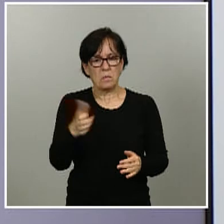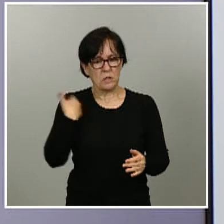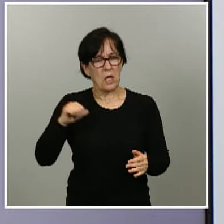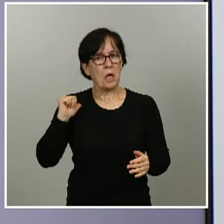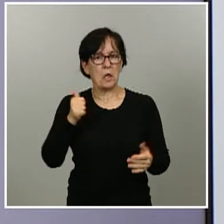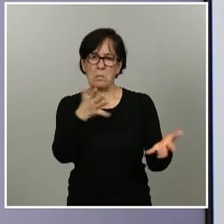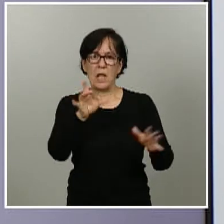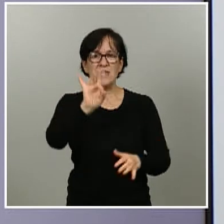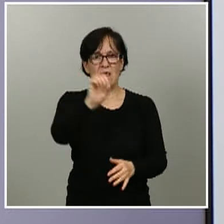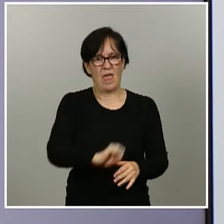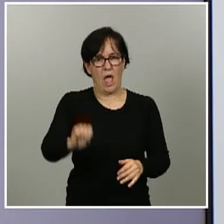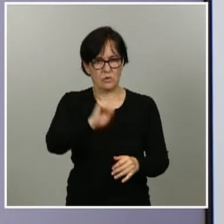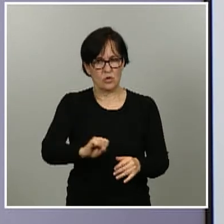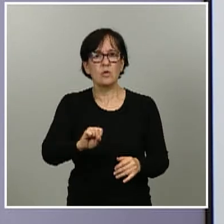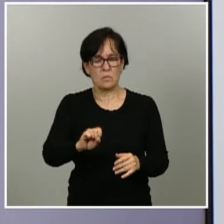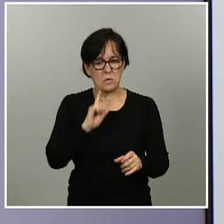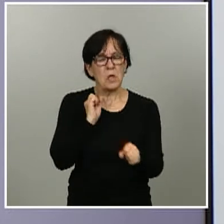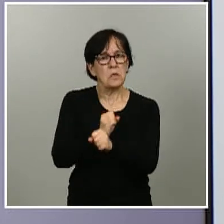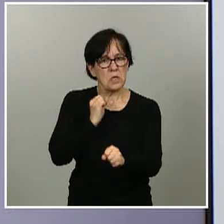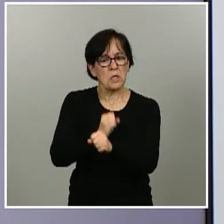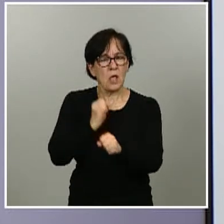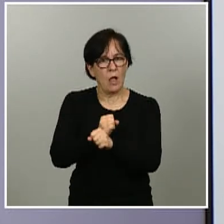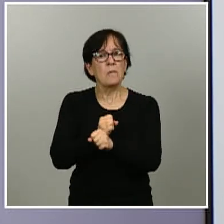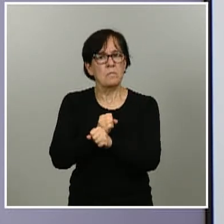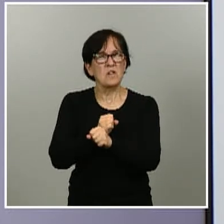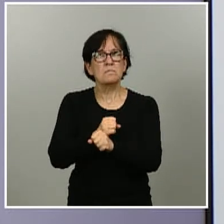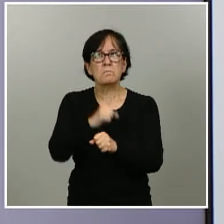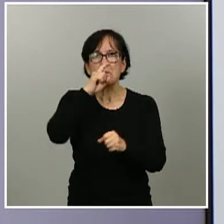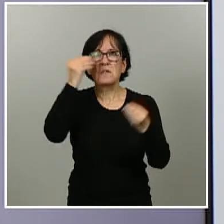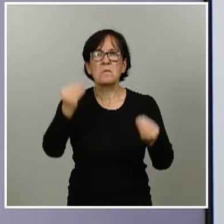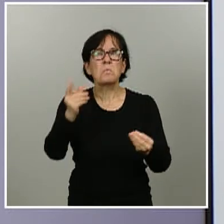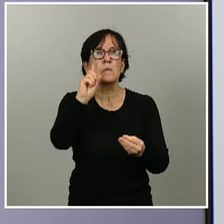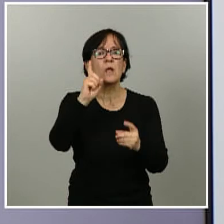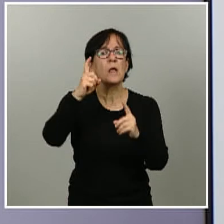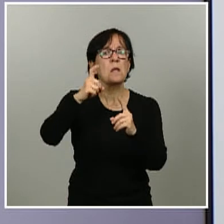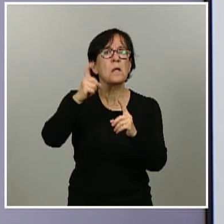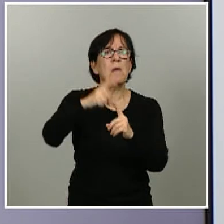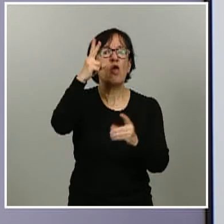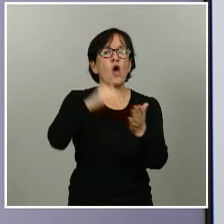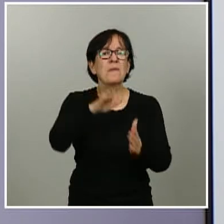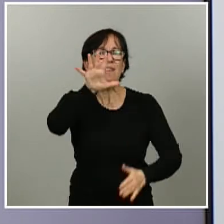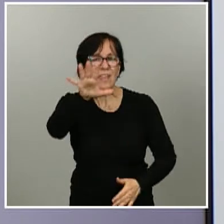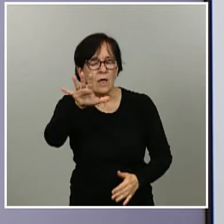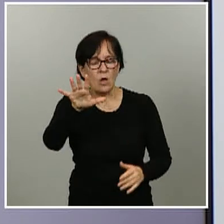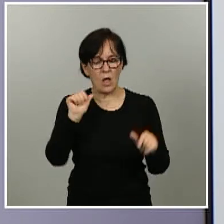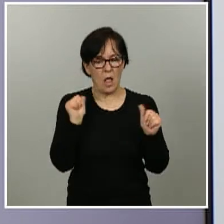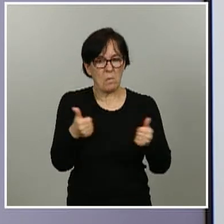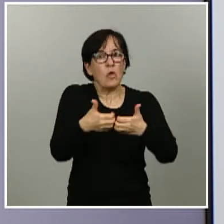15 años trabajando. De hecho, fue, si no recuerdo mal, en mayo del 2005 que empezó a